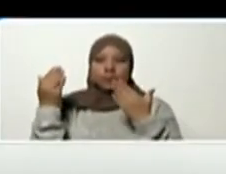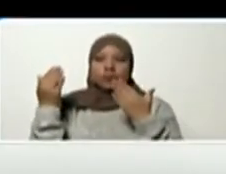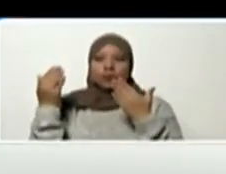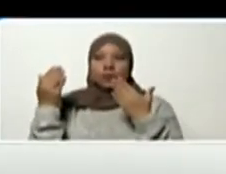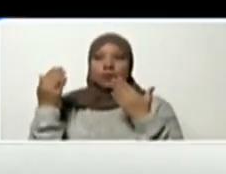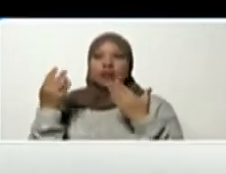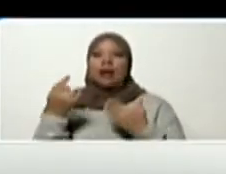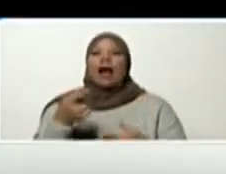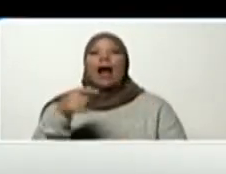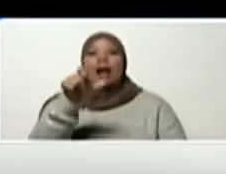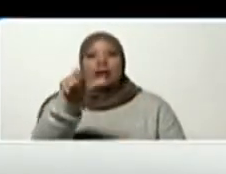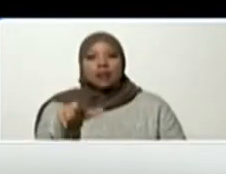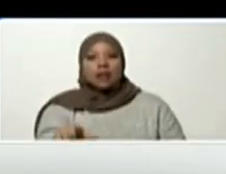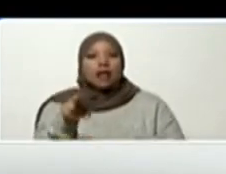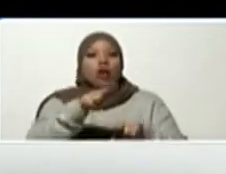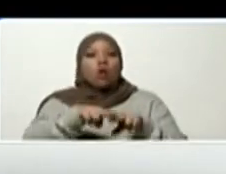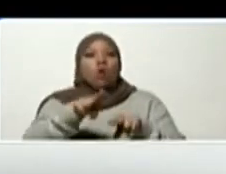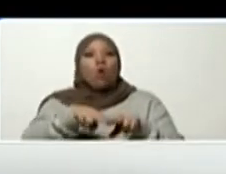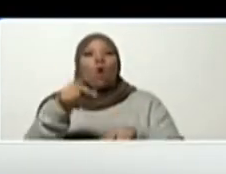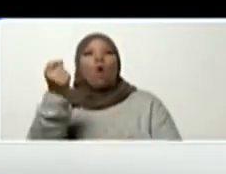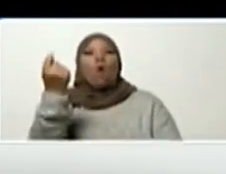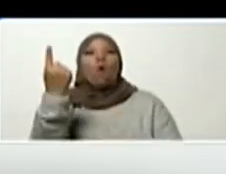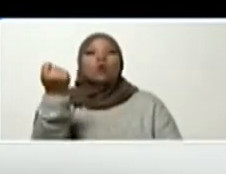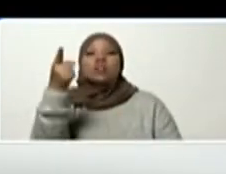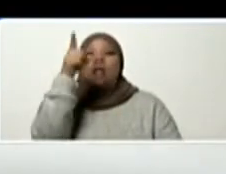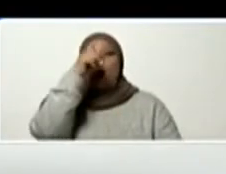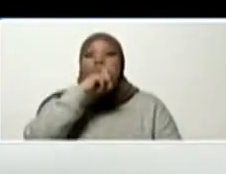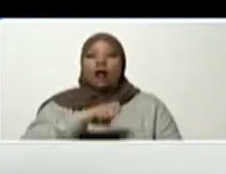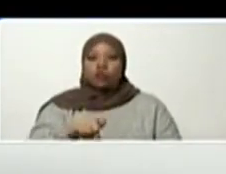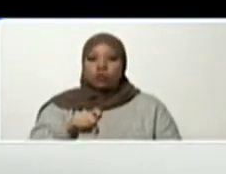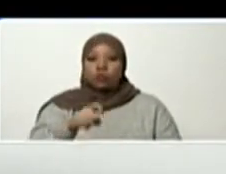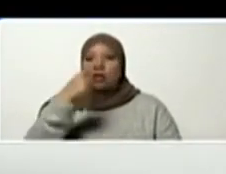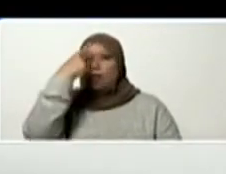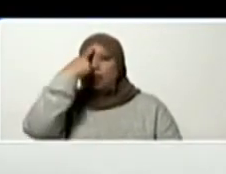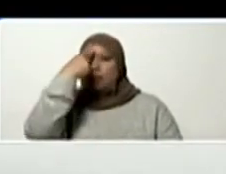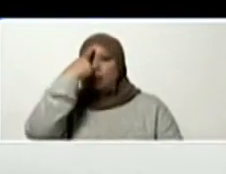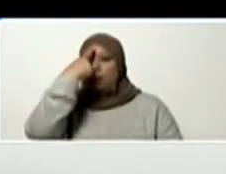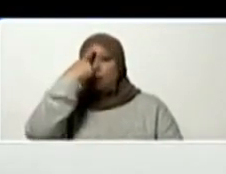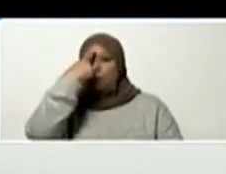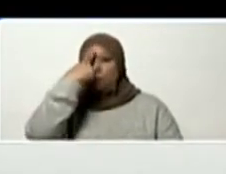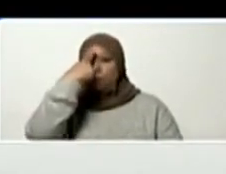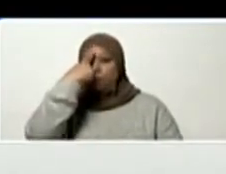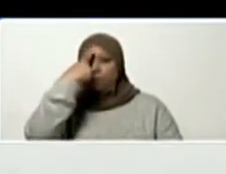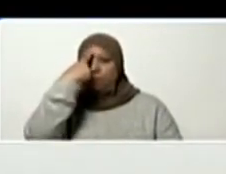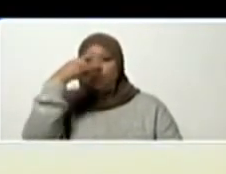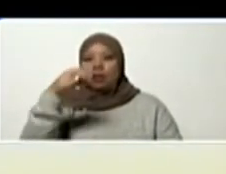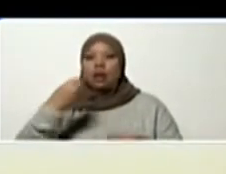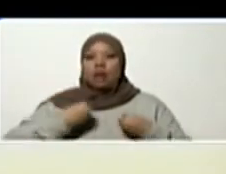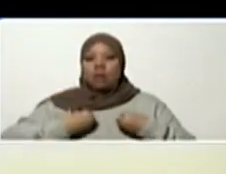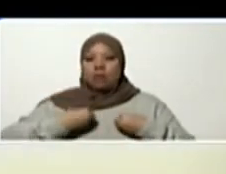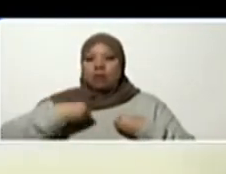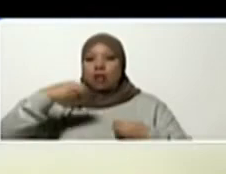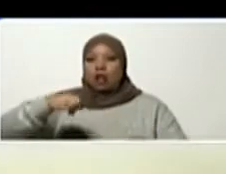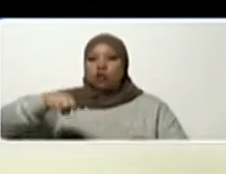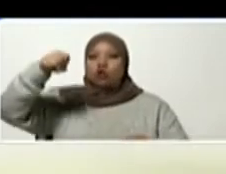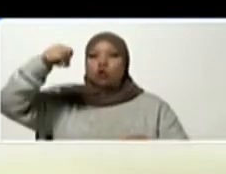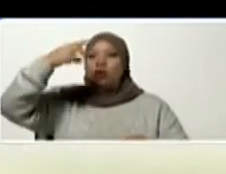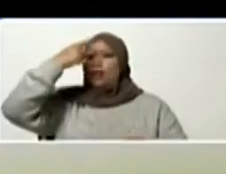Yo le pregunté, ¿qué edad tienes? 11 años. Una bebé del norte de la India, cerca del